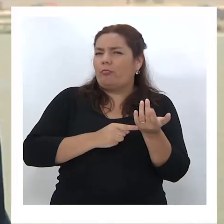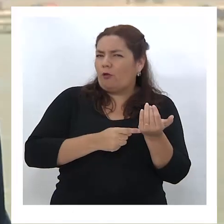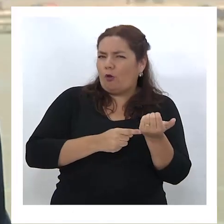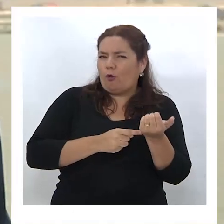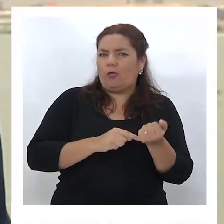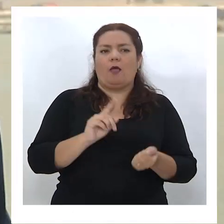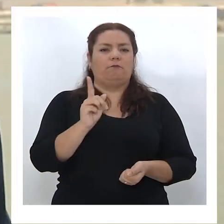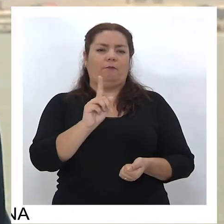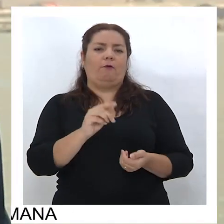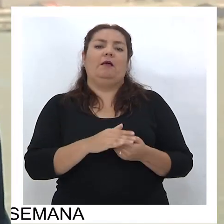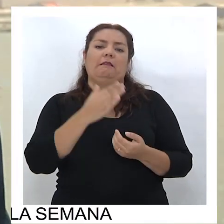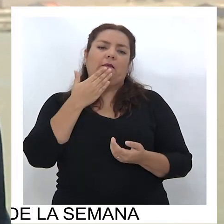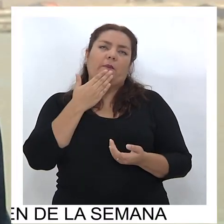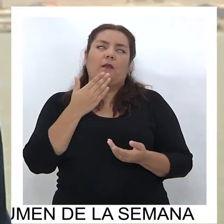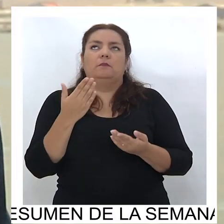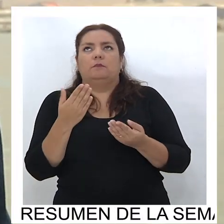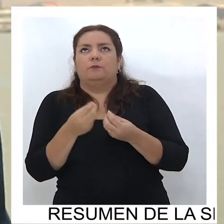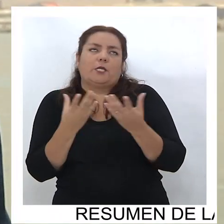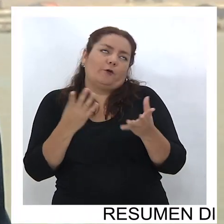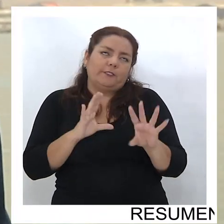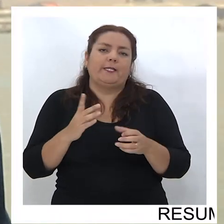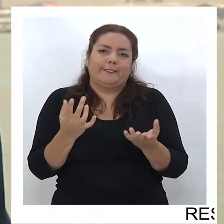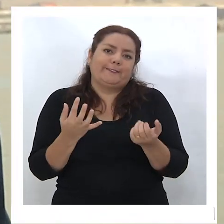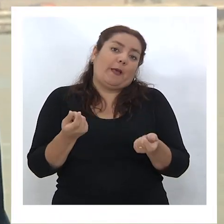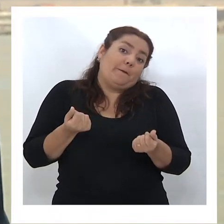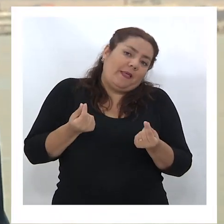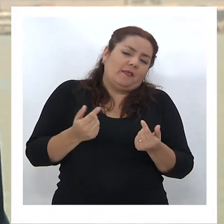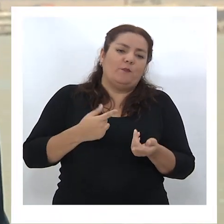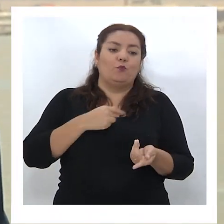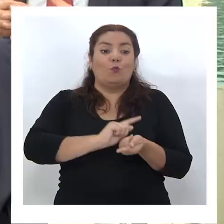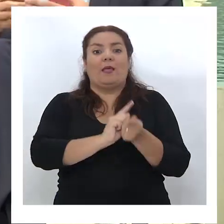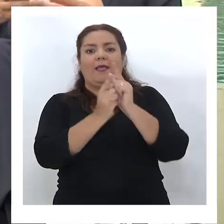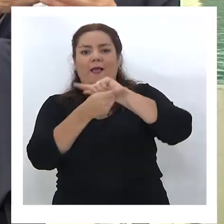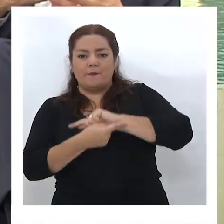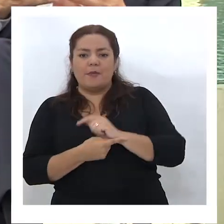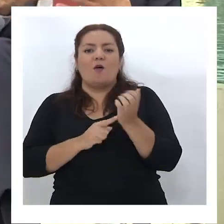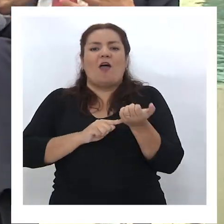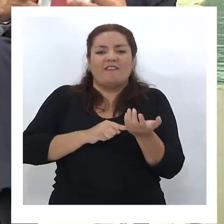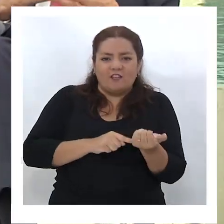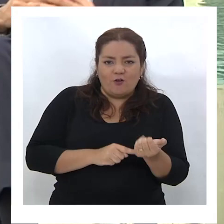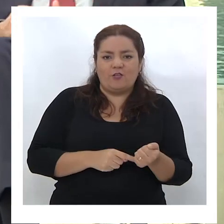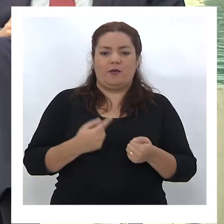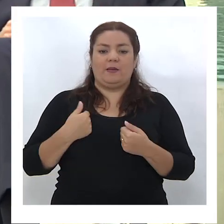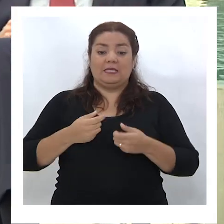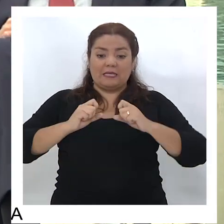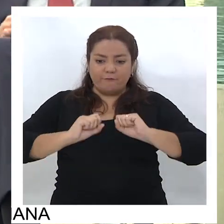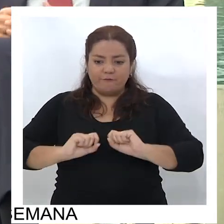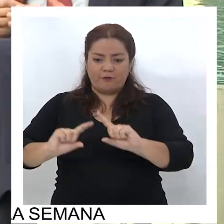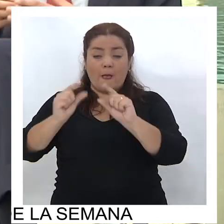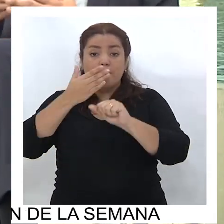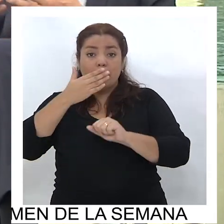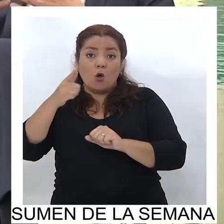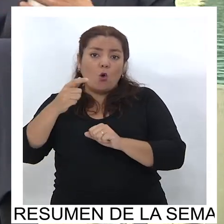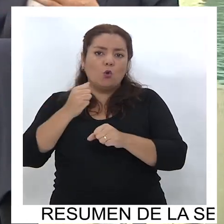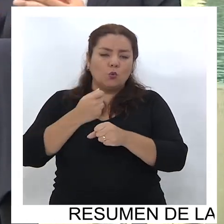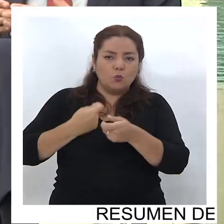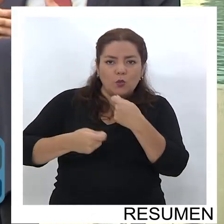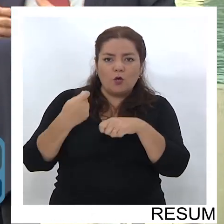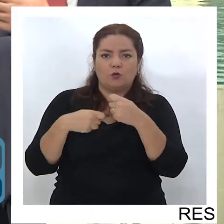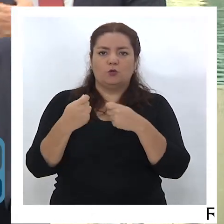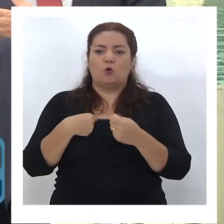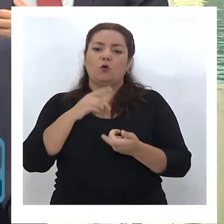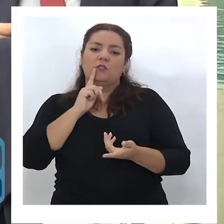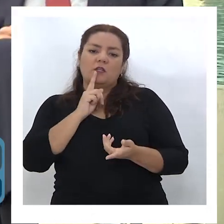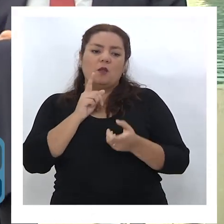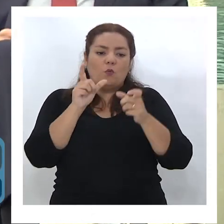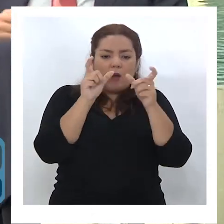plata. En definitiva, todo requiere plata, digamos, pero cuando tú quieres cambiar una tecnología para hacer más eficiente tu riego, por ejemplo, o para tener un sistema de manejo de